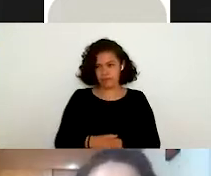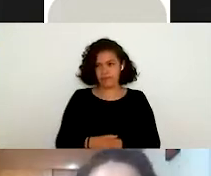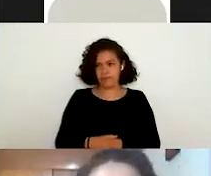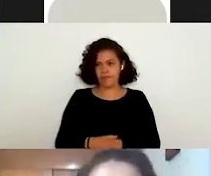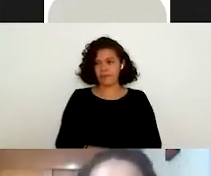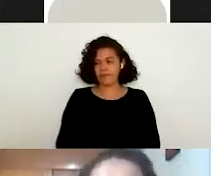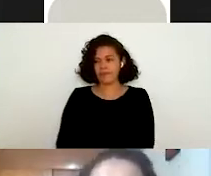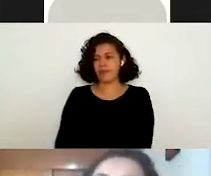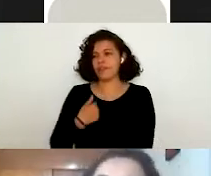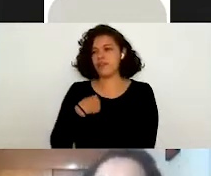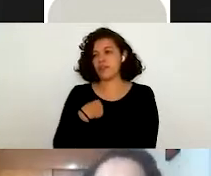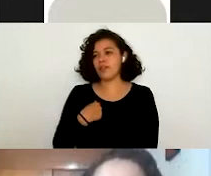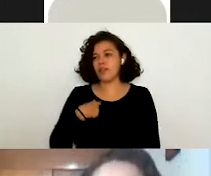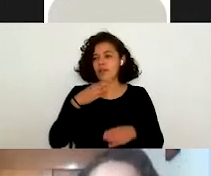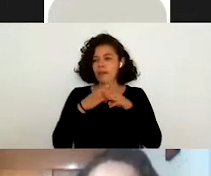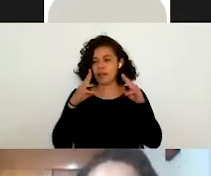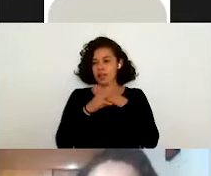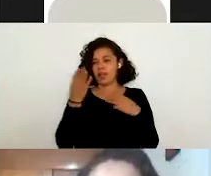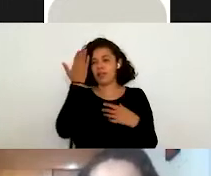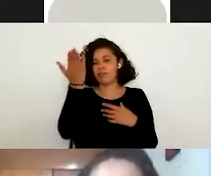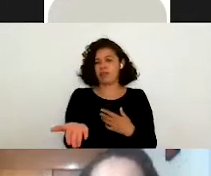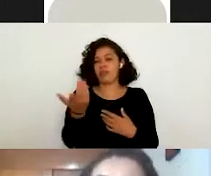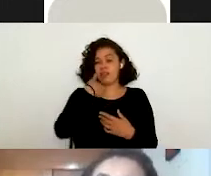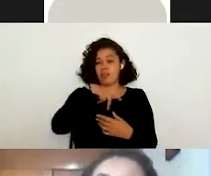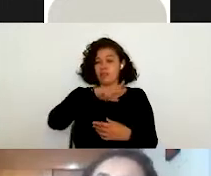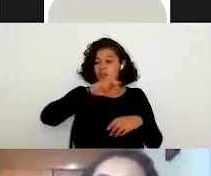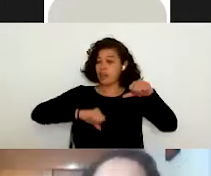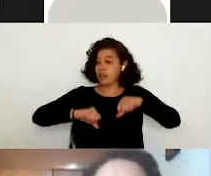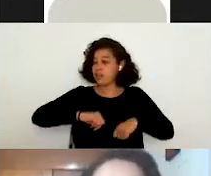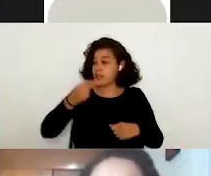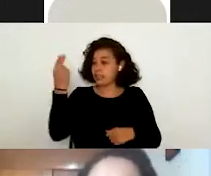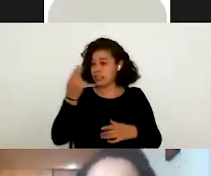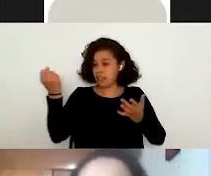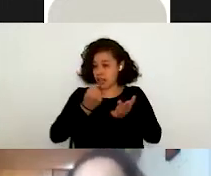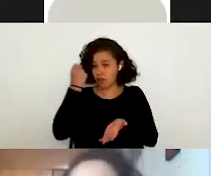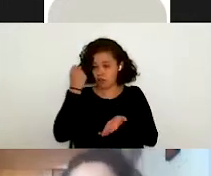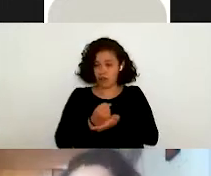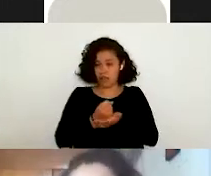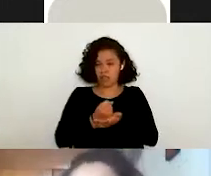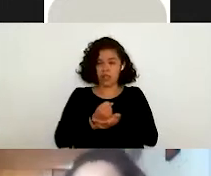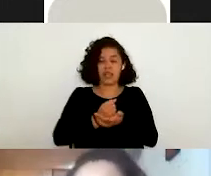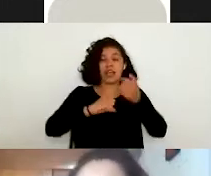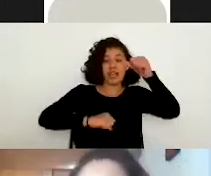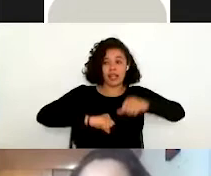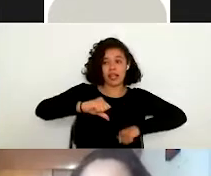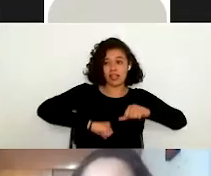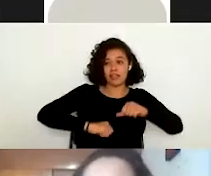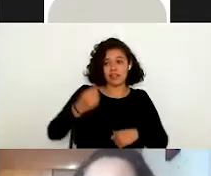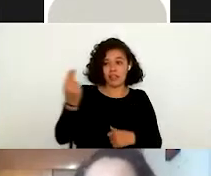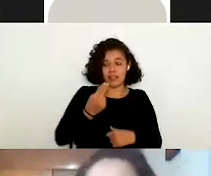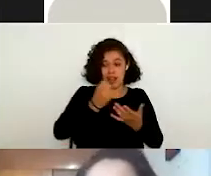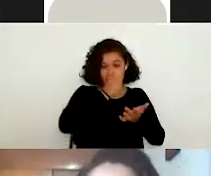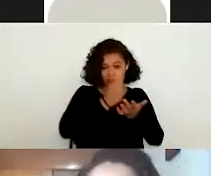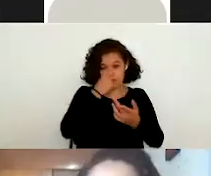este material es porque es necesario para la actividad y esta actividad es necesaria para lograr el objetivo, ¿no?